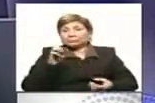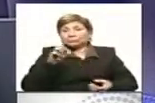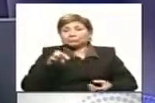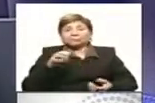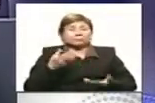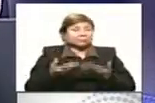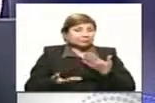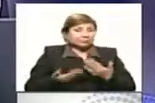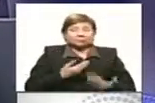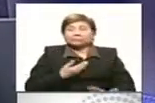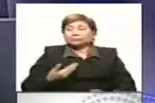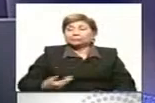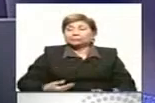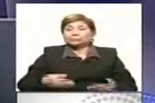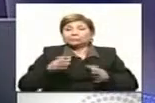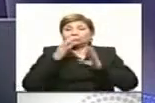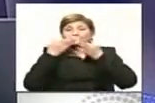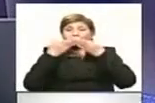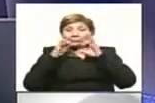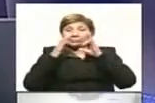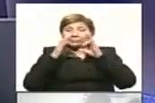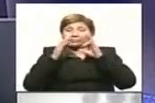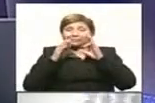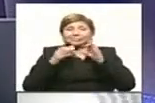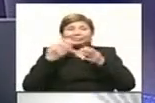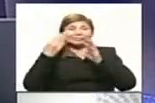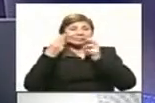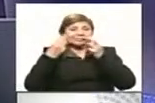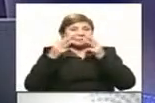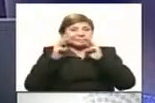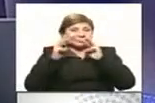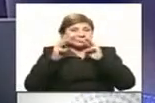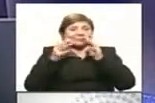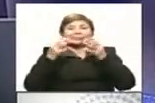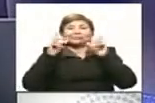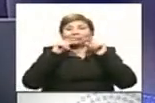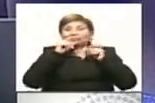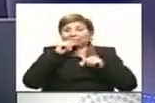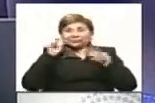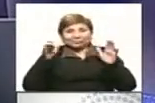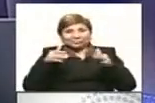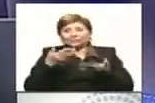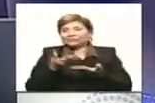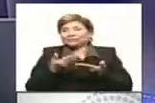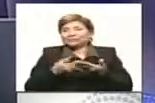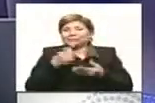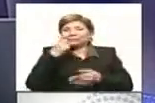también a través de nuestra cuenta de Facebook, nuestra cuenta de Twitter, @congresoperu.